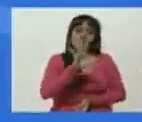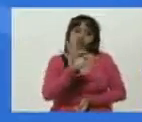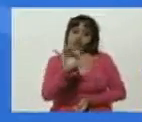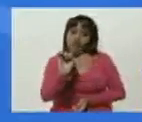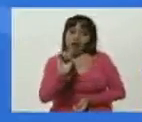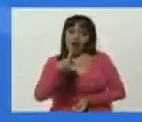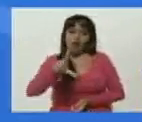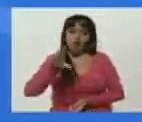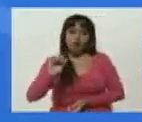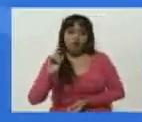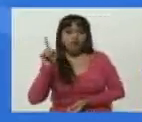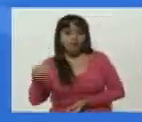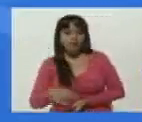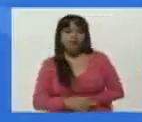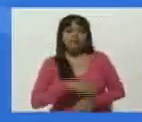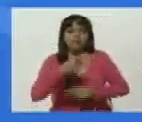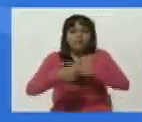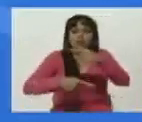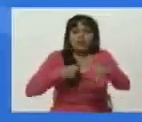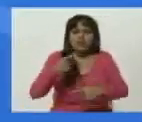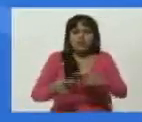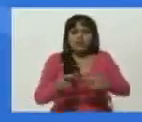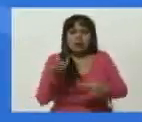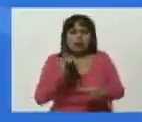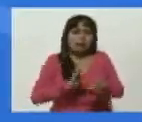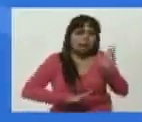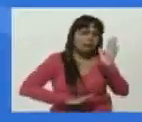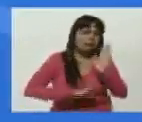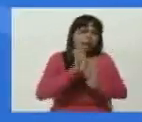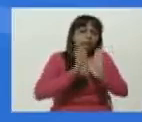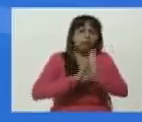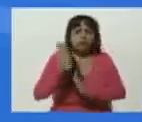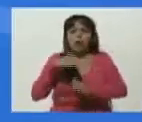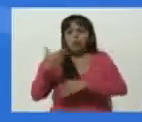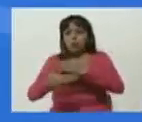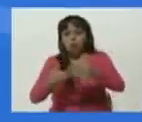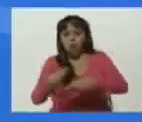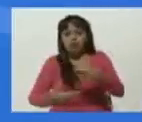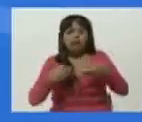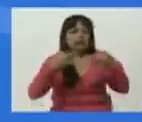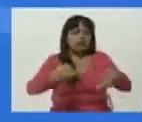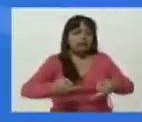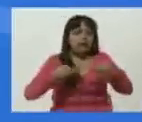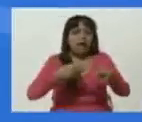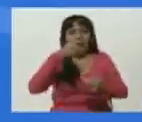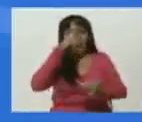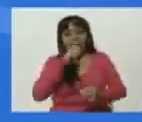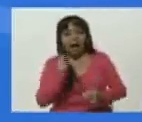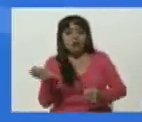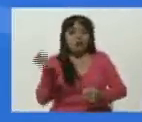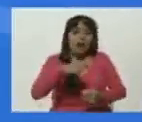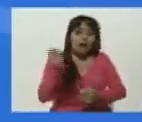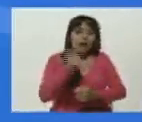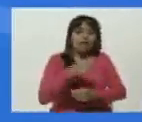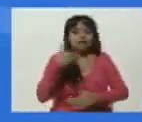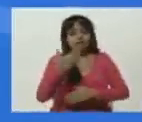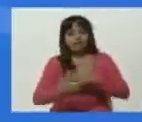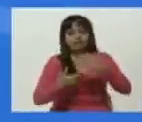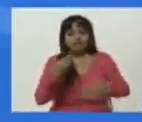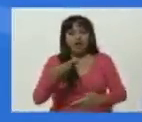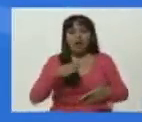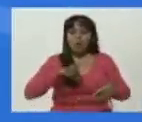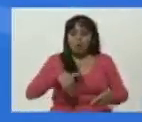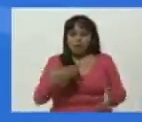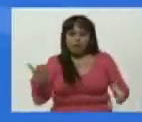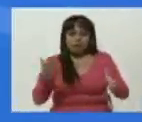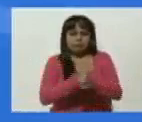pero en ese proceso vamos a ir creciendo productivamente, constantemente, año a año, a mes, para llegar a la